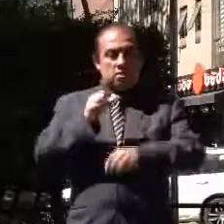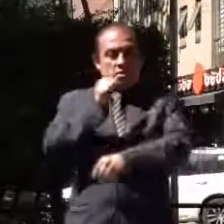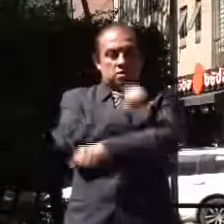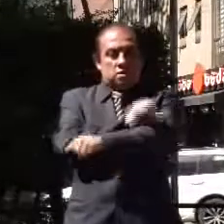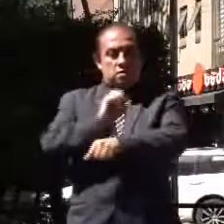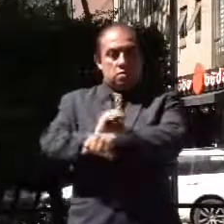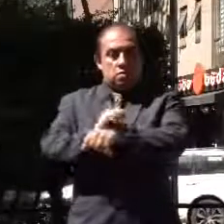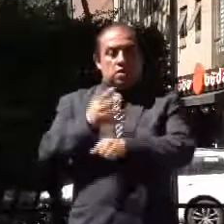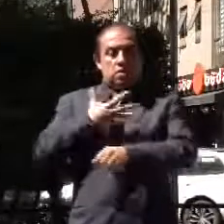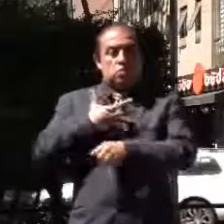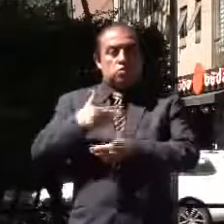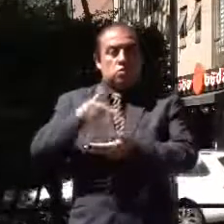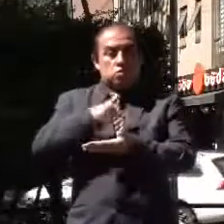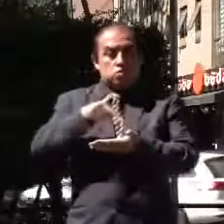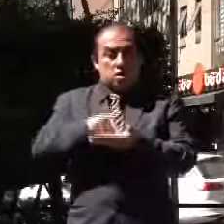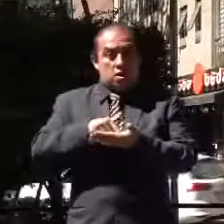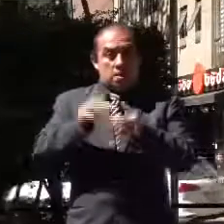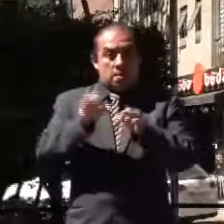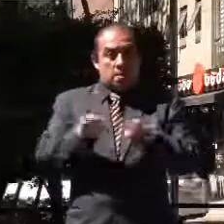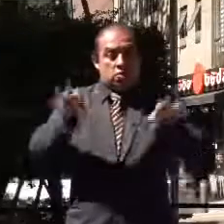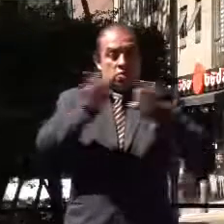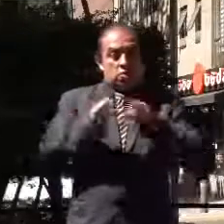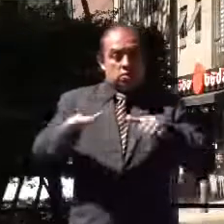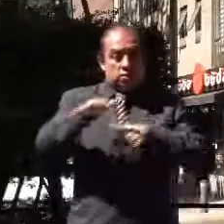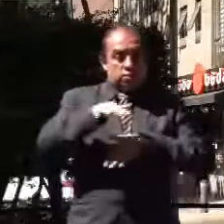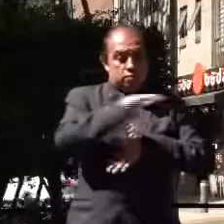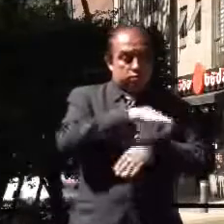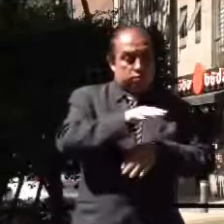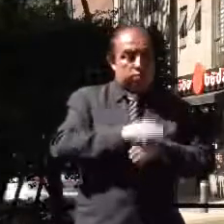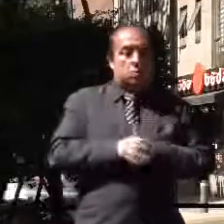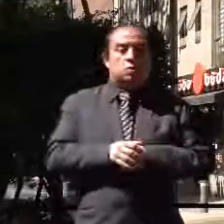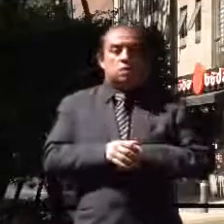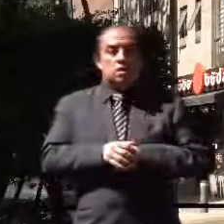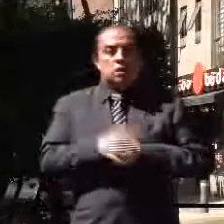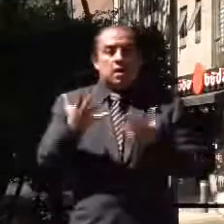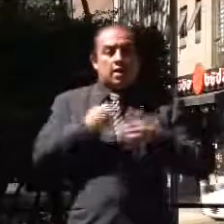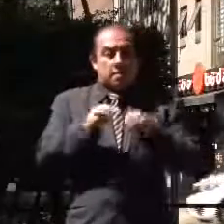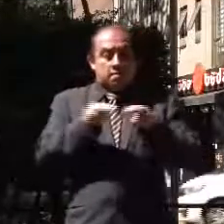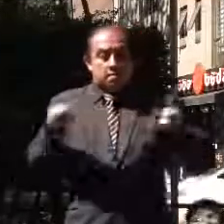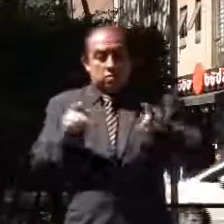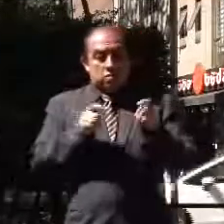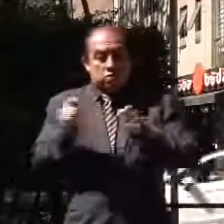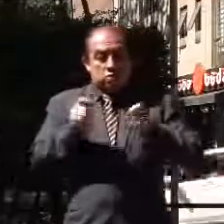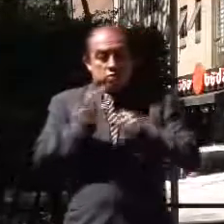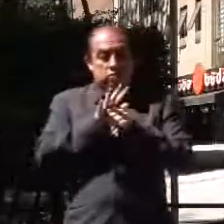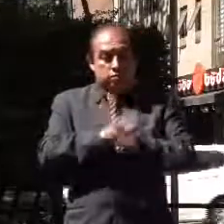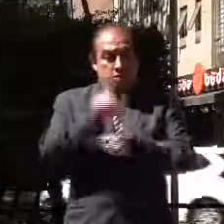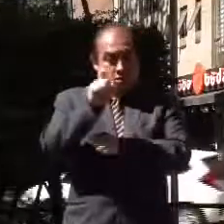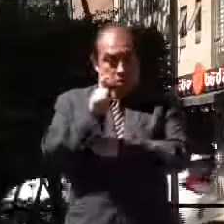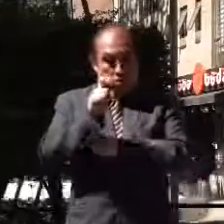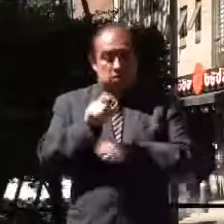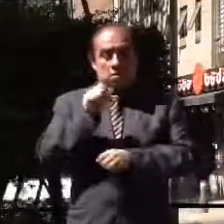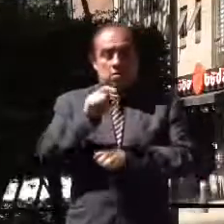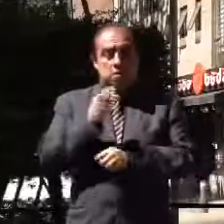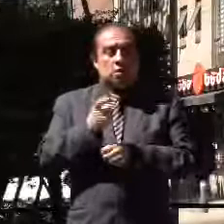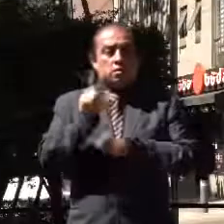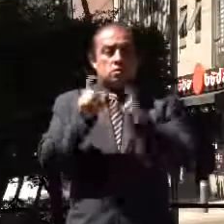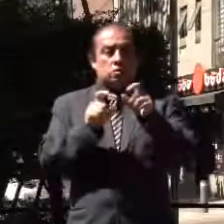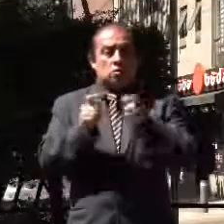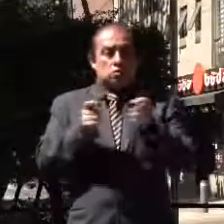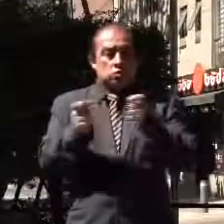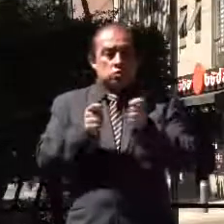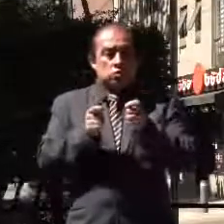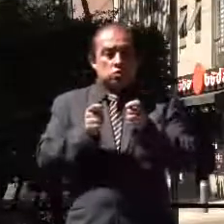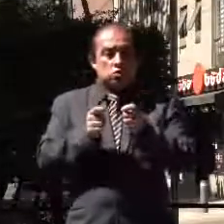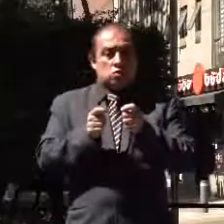importante de sectorización que va acompañada de la medición de control de presiones en este caso inclusive de control de la calidad